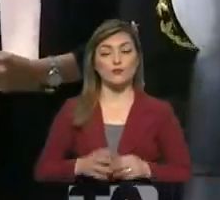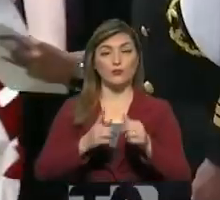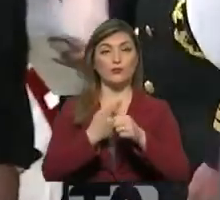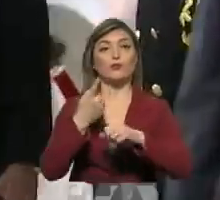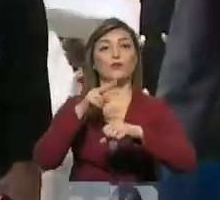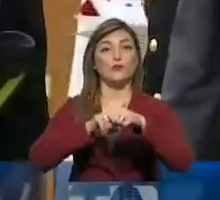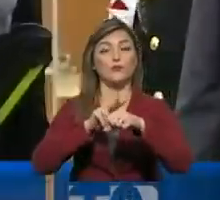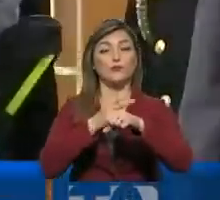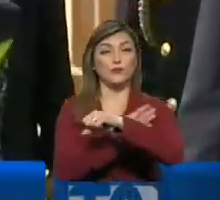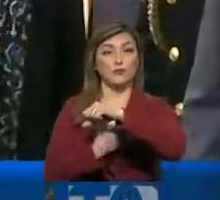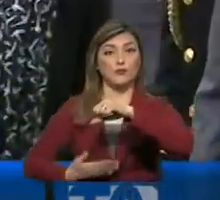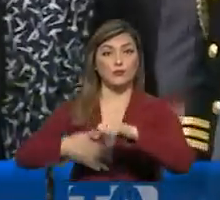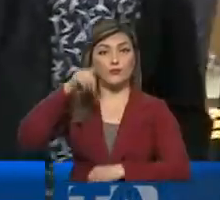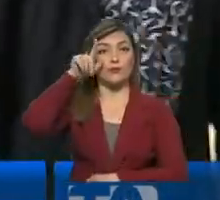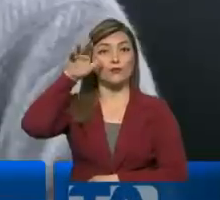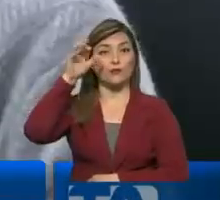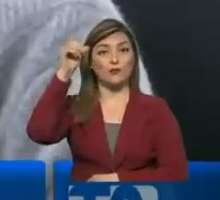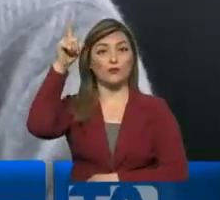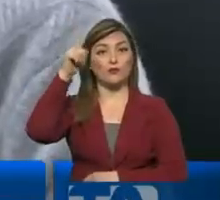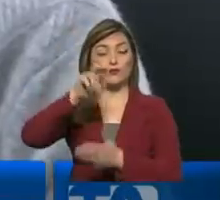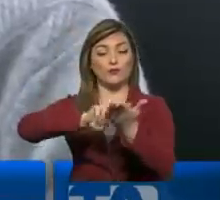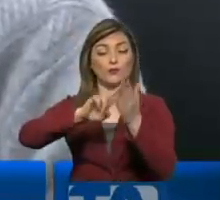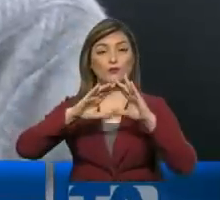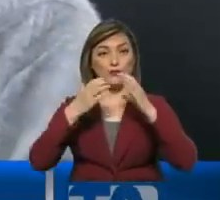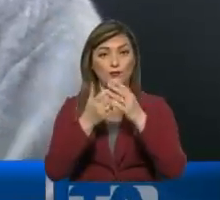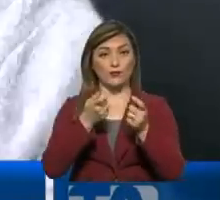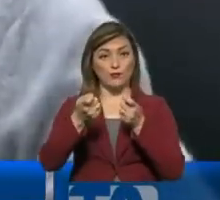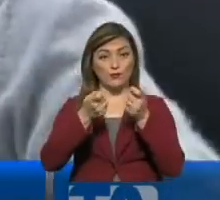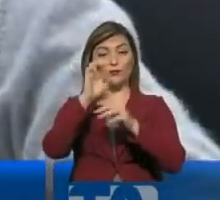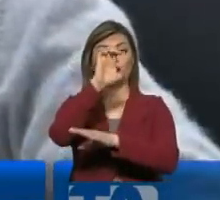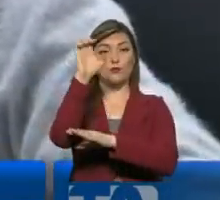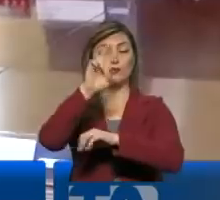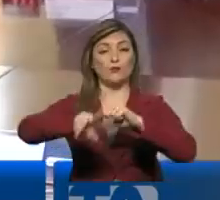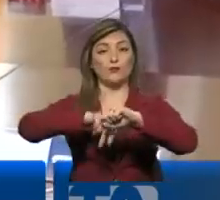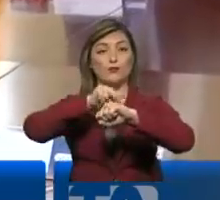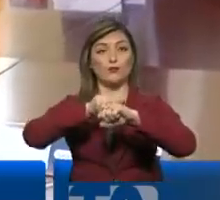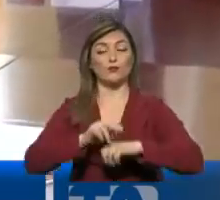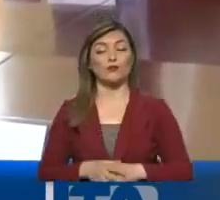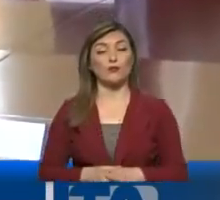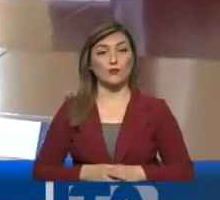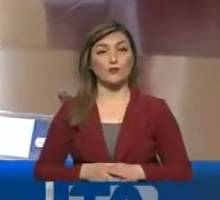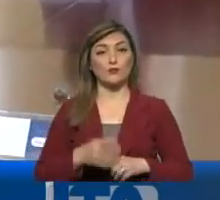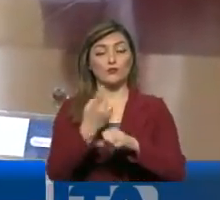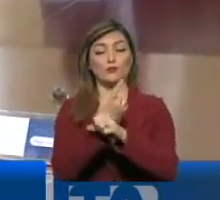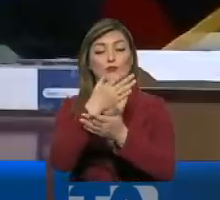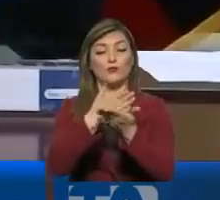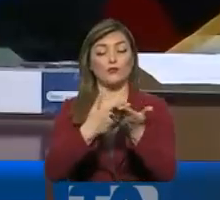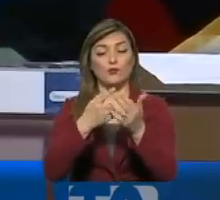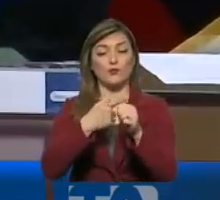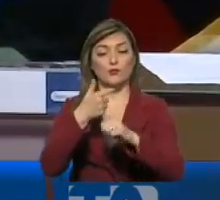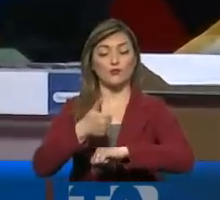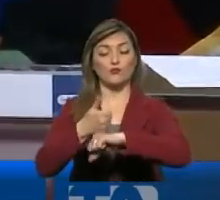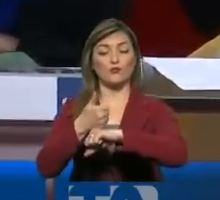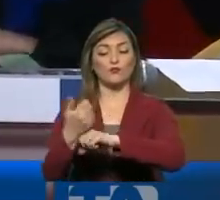primera ocasión que el presidente Guillermo Lasso lidera la reunión del Comité de Operaciones de Emergencia Nacional. Por aproximadamente 1 hora y media, las